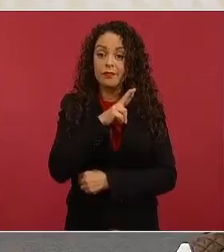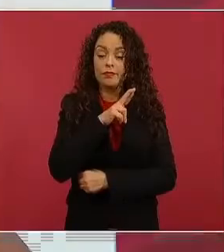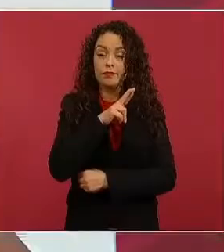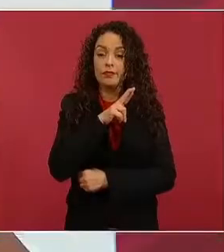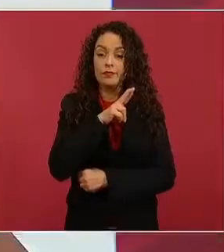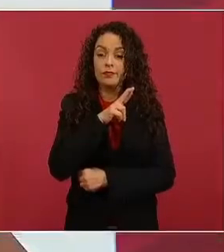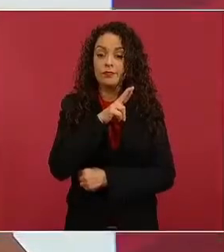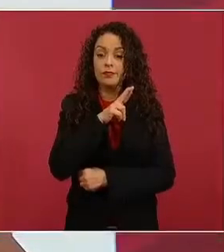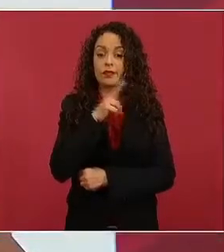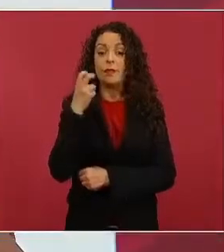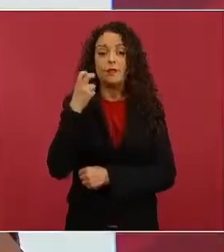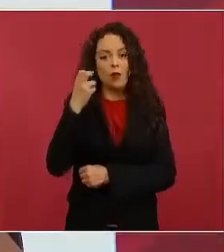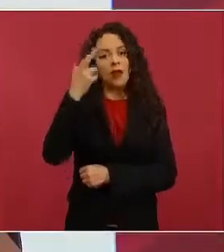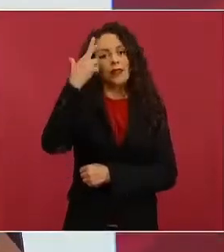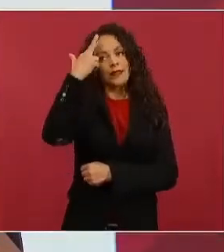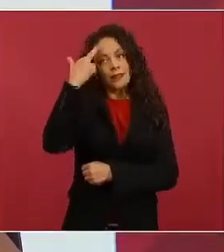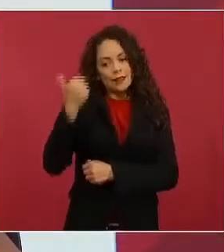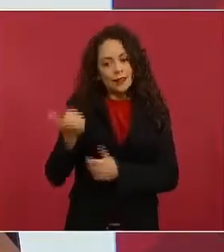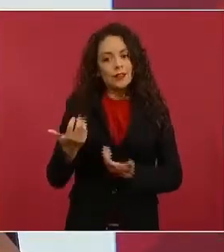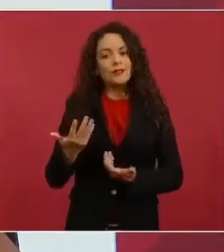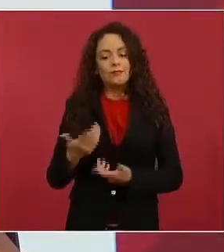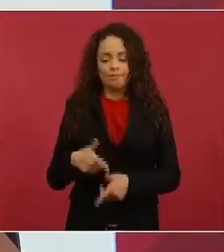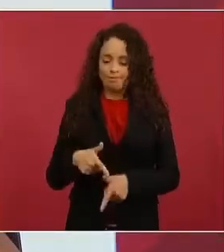y por eso insistimos